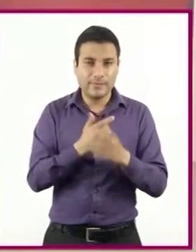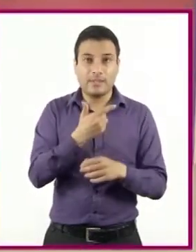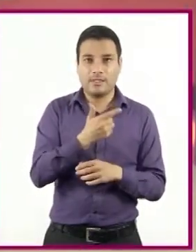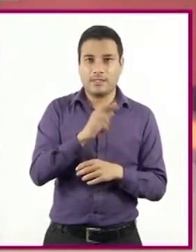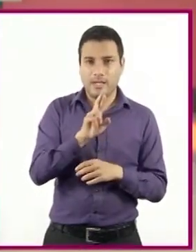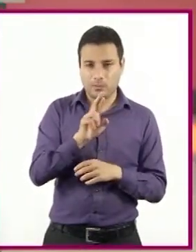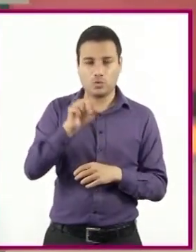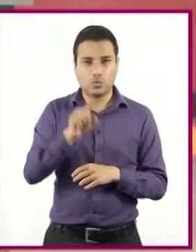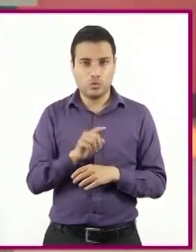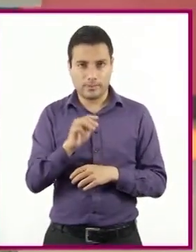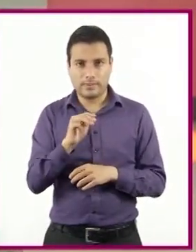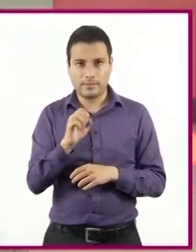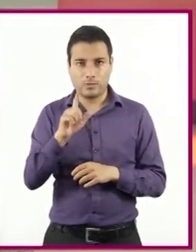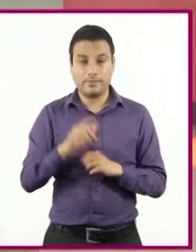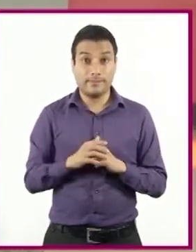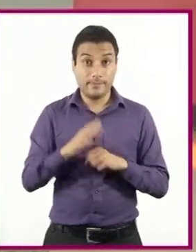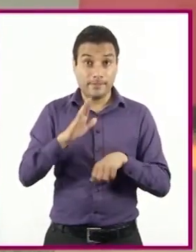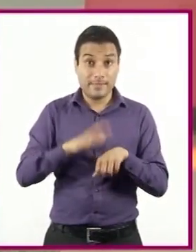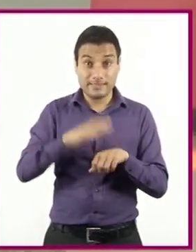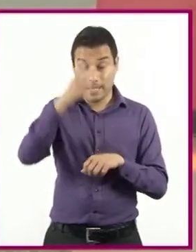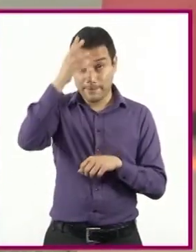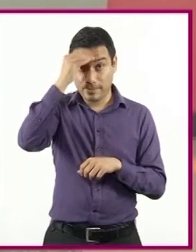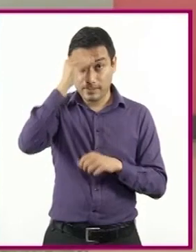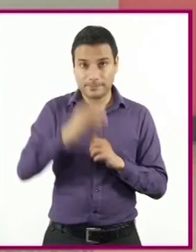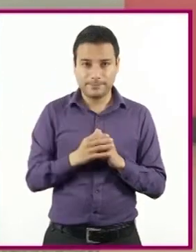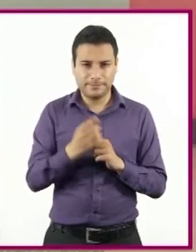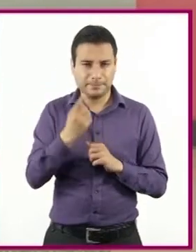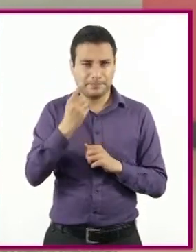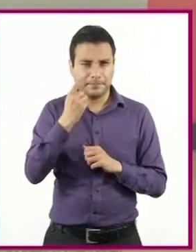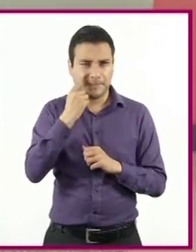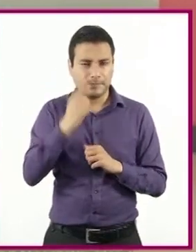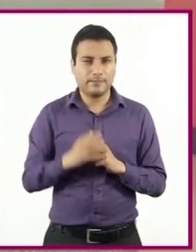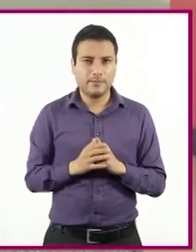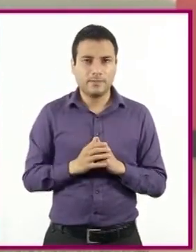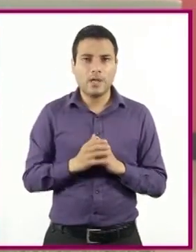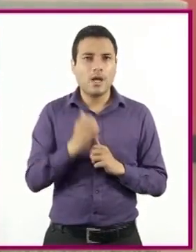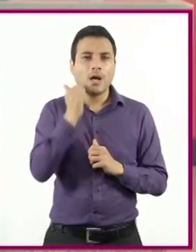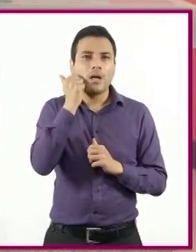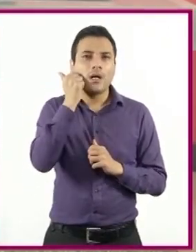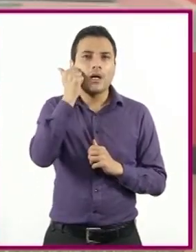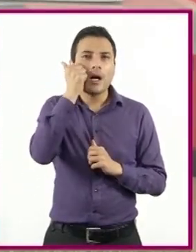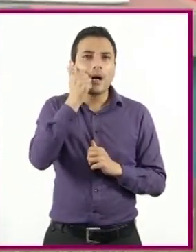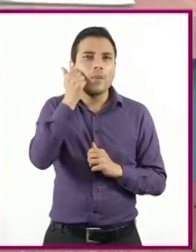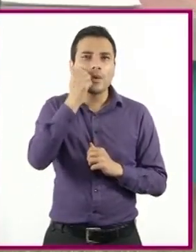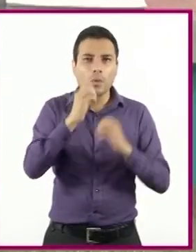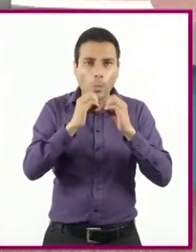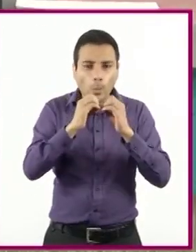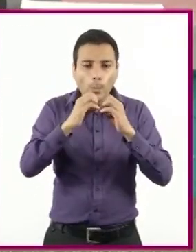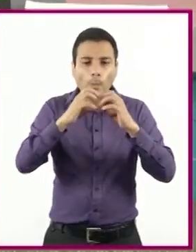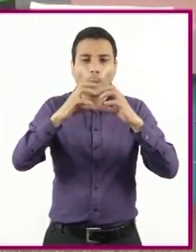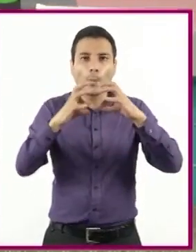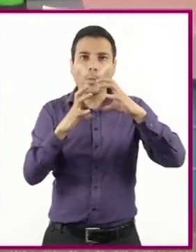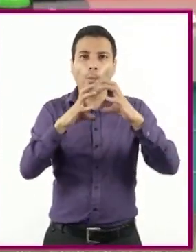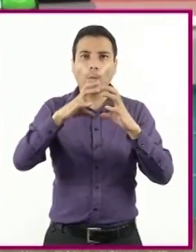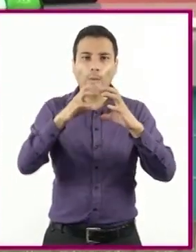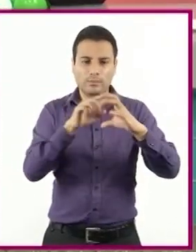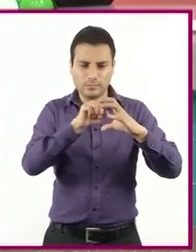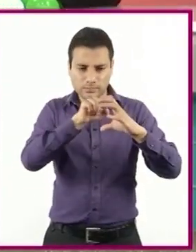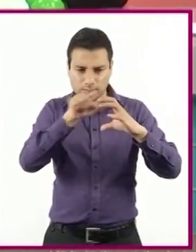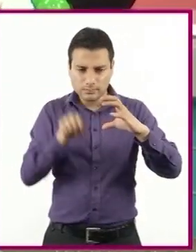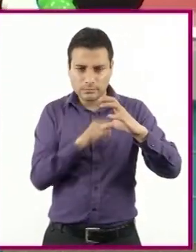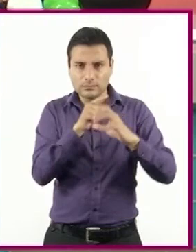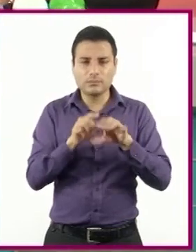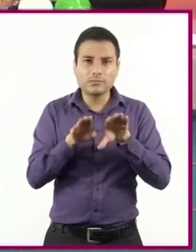Para continuar aprendiendo, ¿qué tan delgada es la membrana de una burbuja de jabón? El propósito de nuestra práctica es